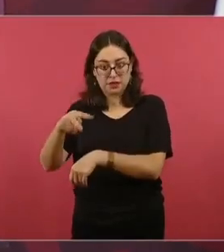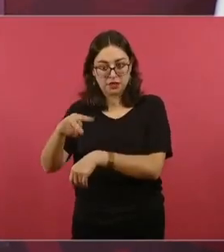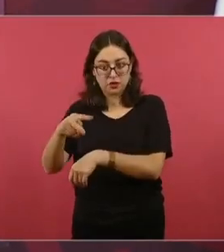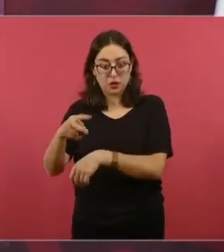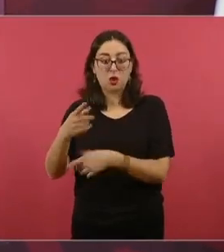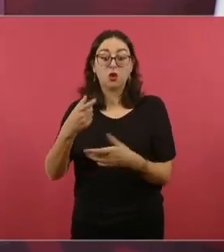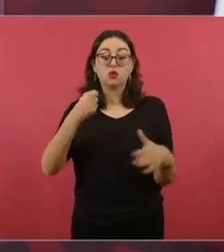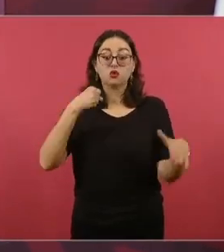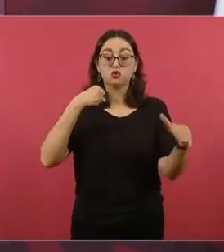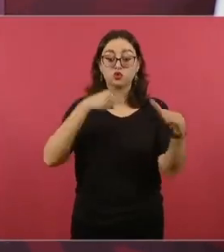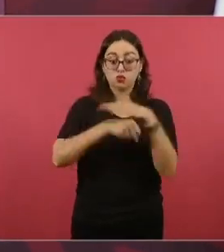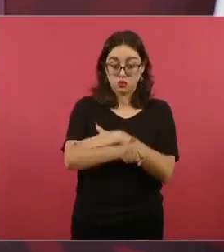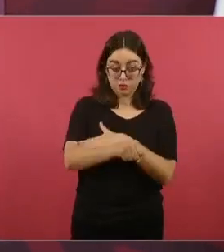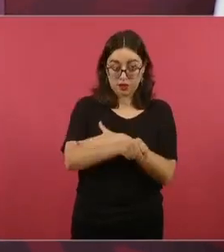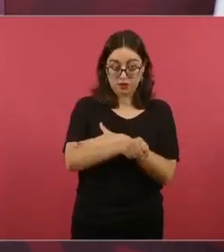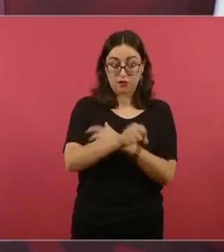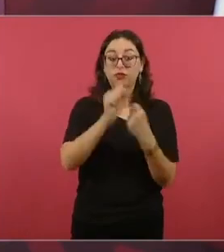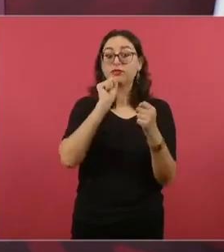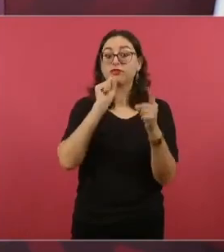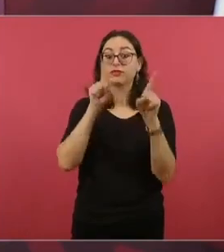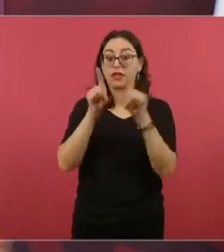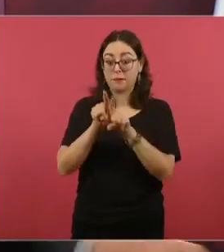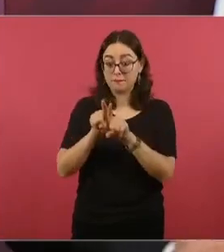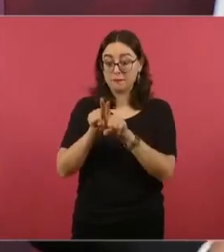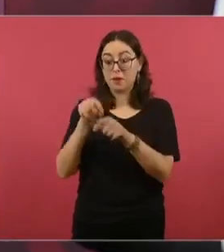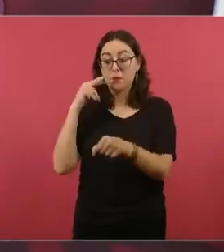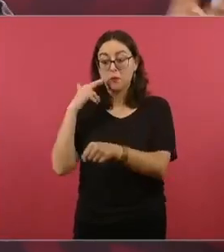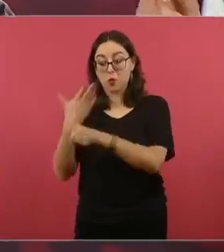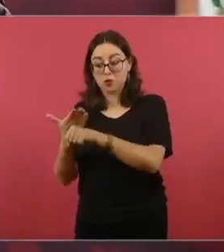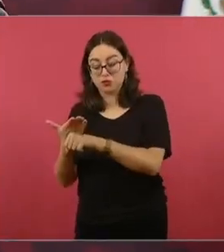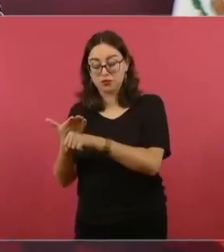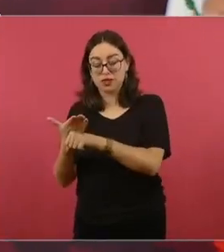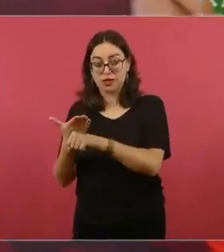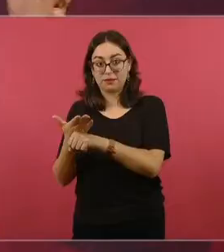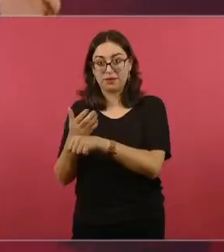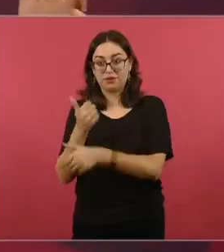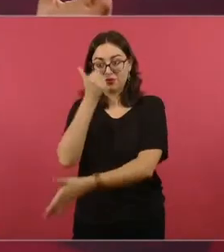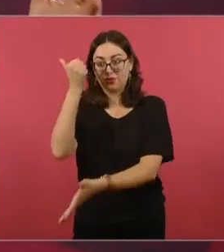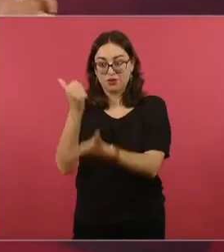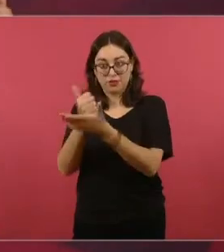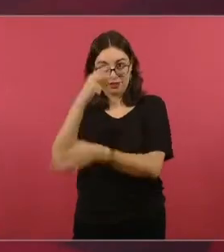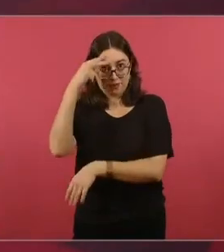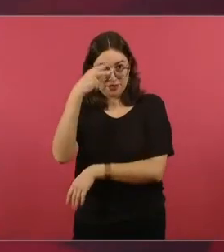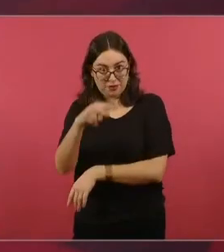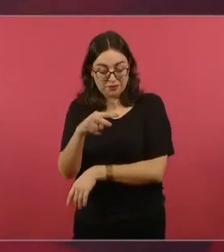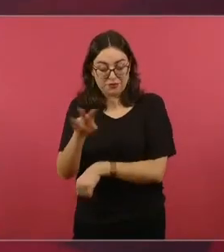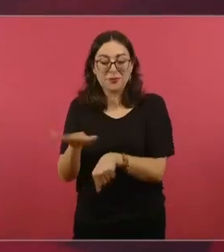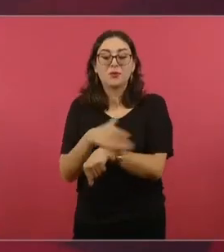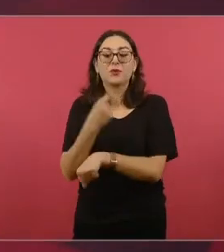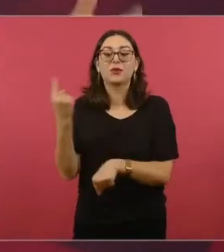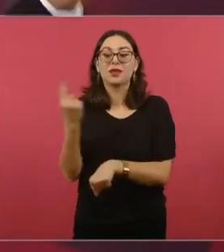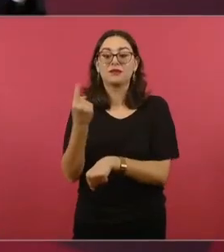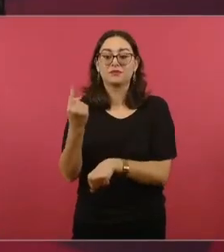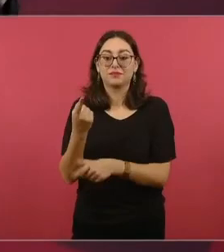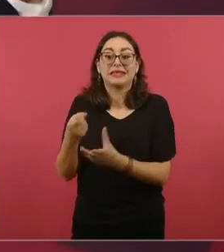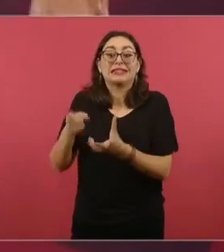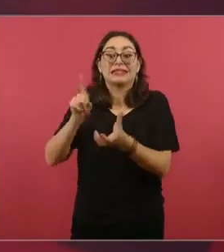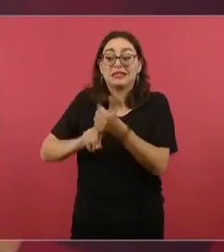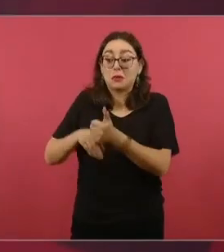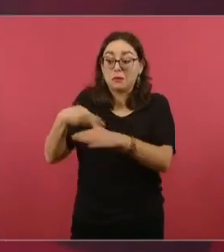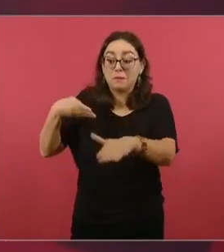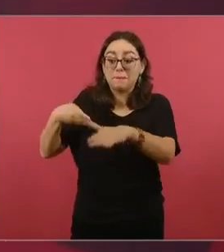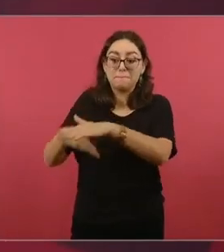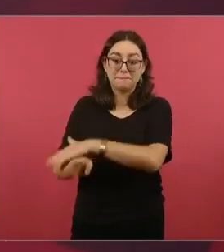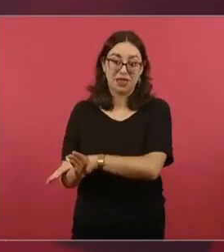trolebús con el metro, porque lo que se busca es ya integrar y tener una